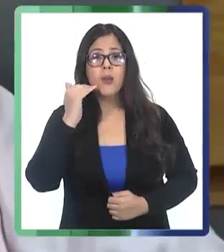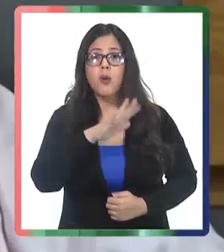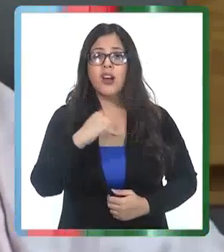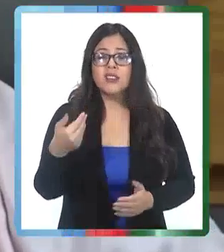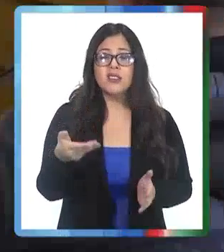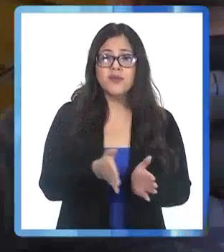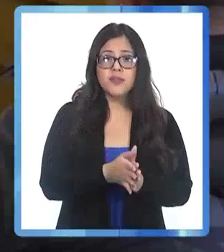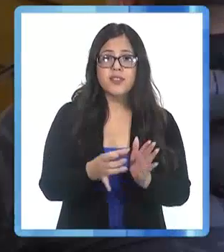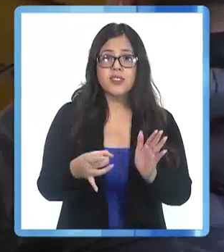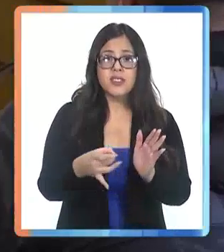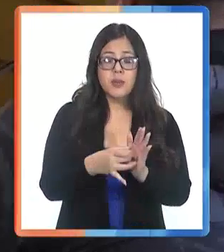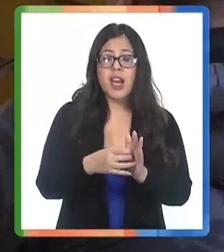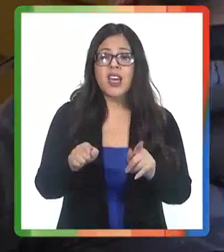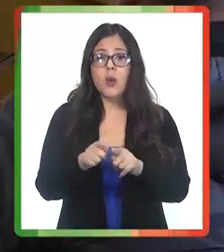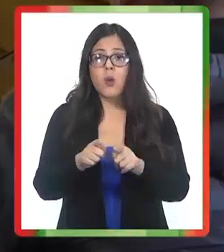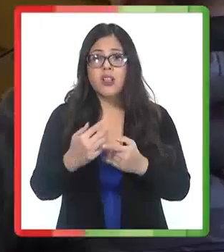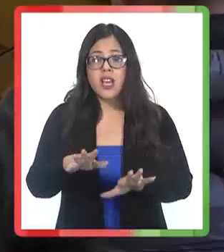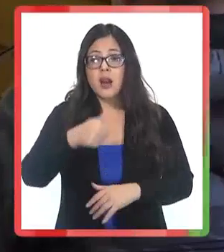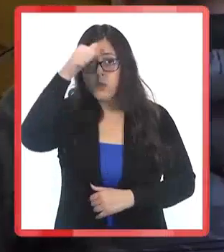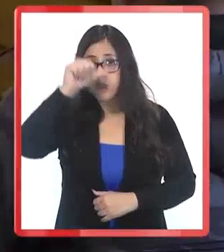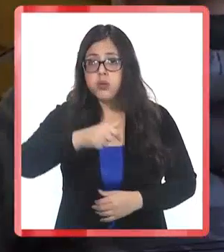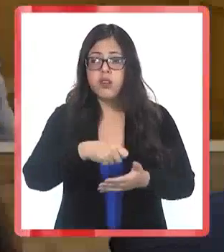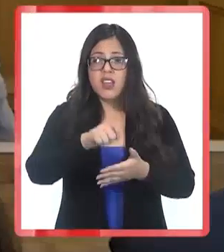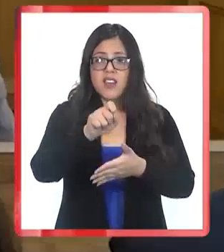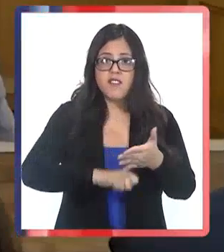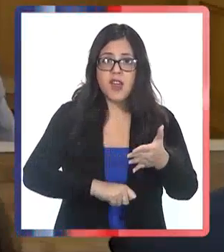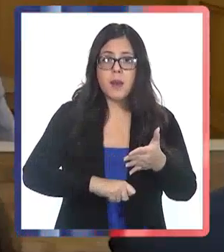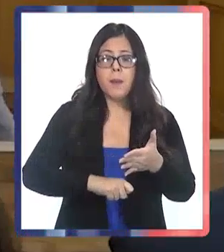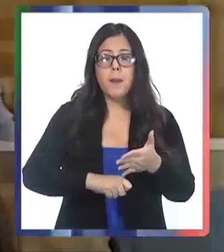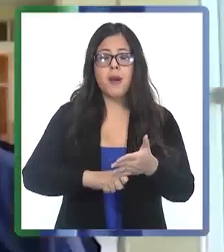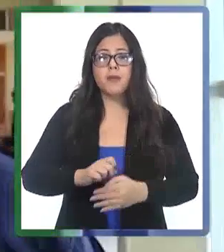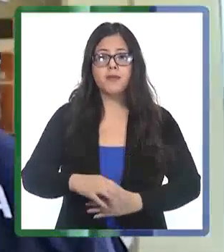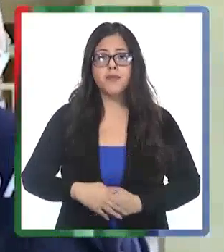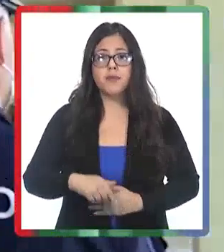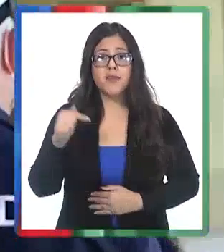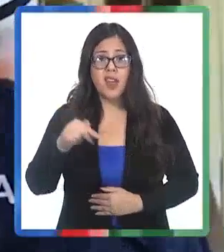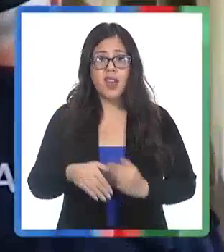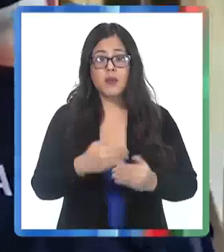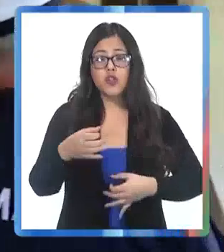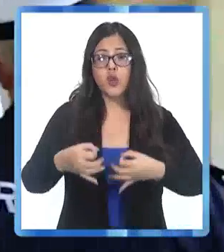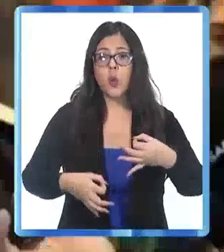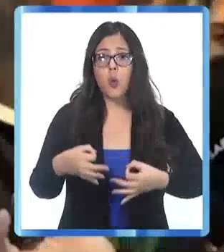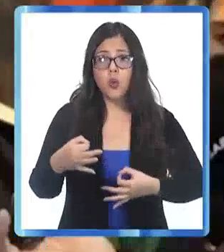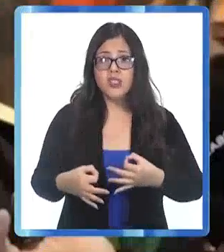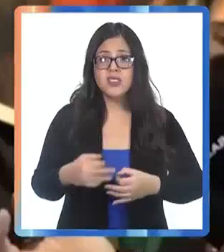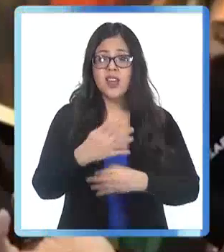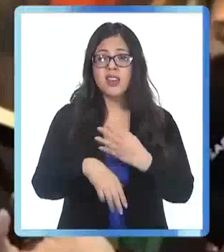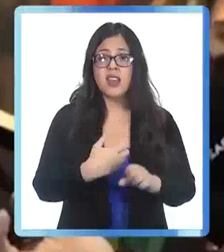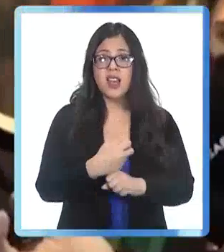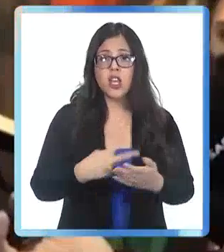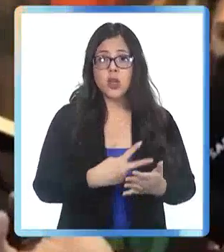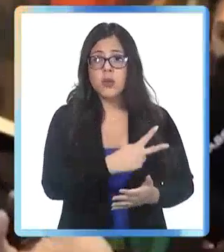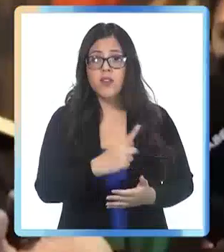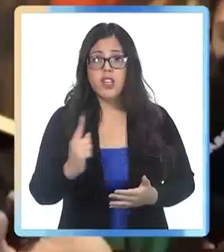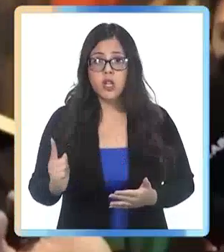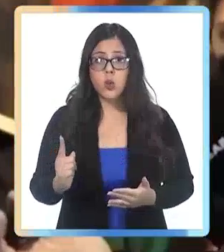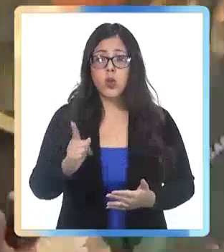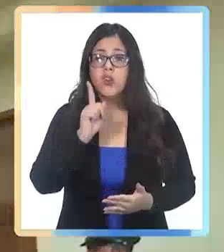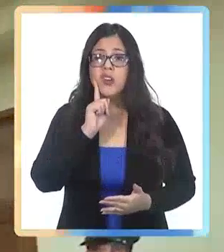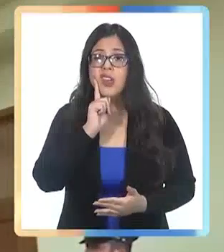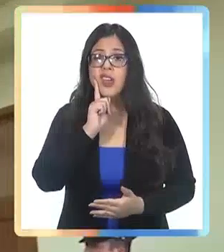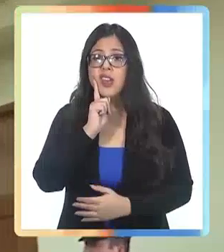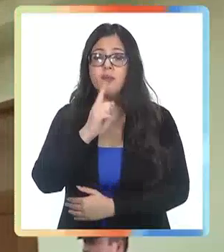homicidio y pide una condena de pena remitida y firma mensual. En medio del proceso judicial, en 2021,